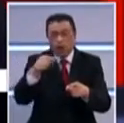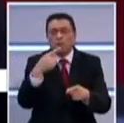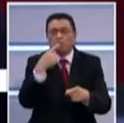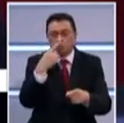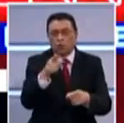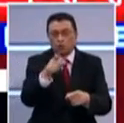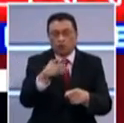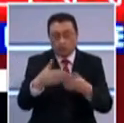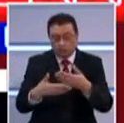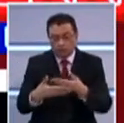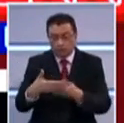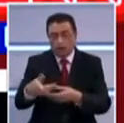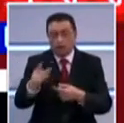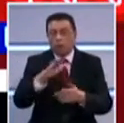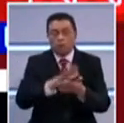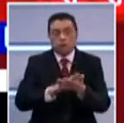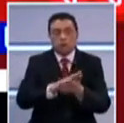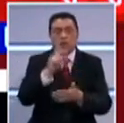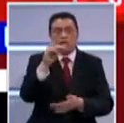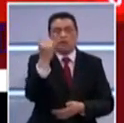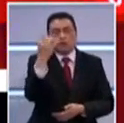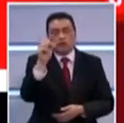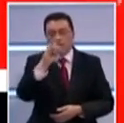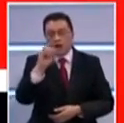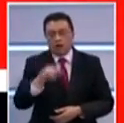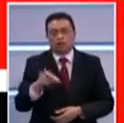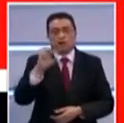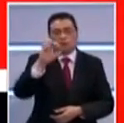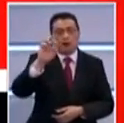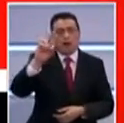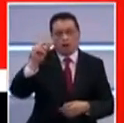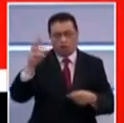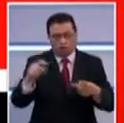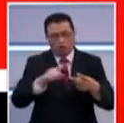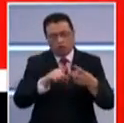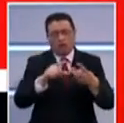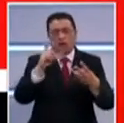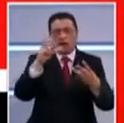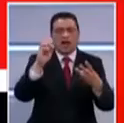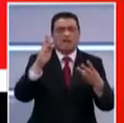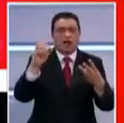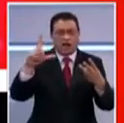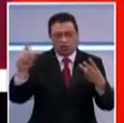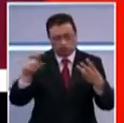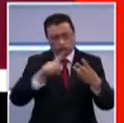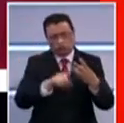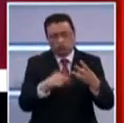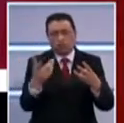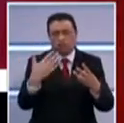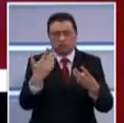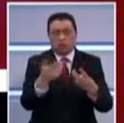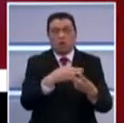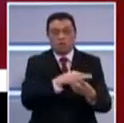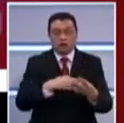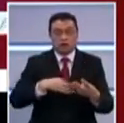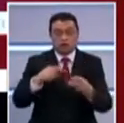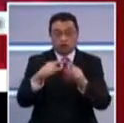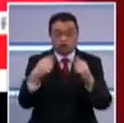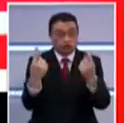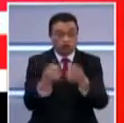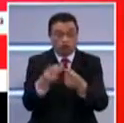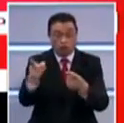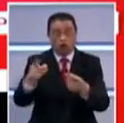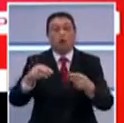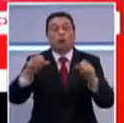según el mostrador personas como patricio díaz como maría isabel pardo como cristina carballo que tienen cargos importantes en el ministerio todas ellas habrían